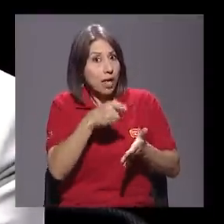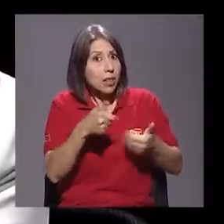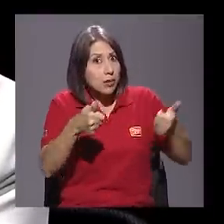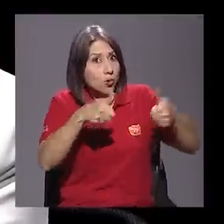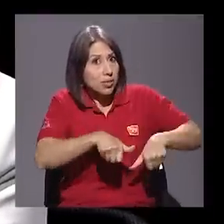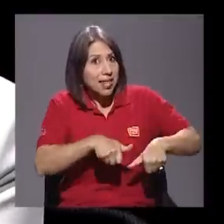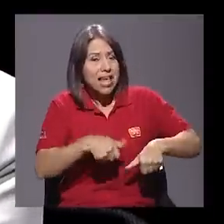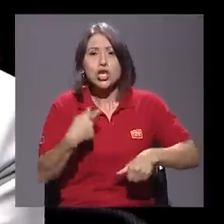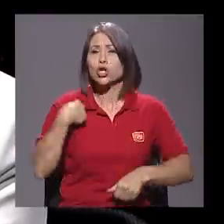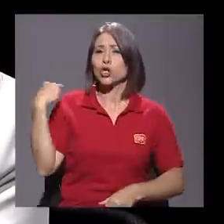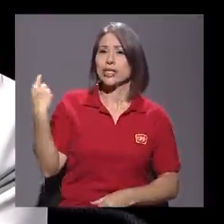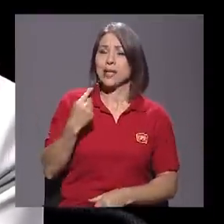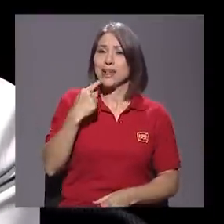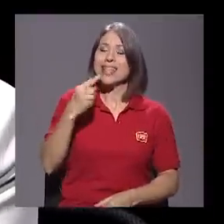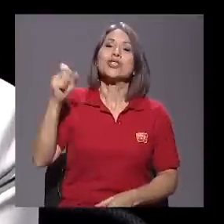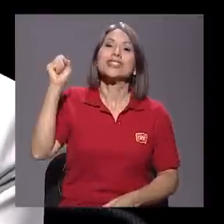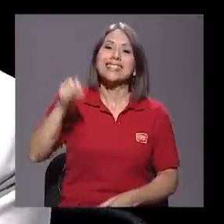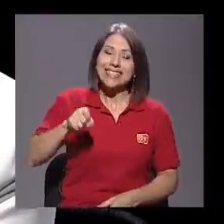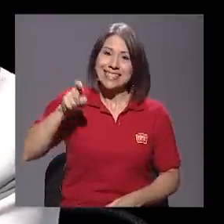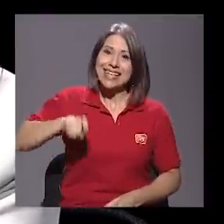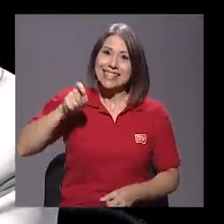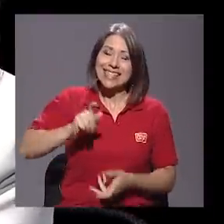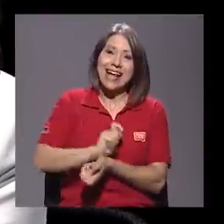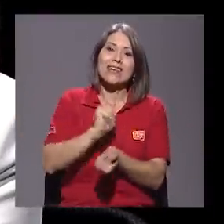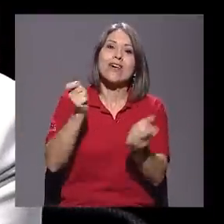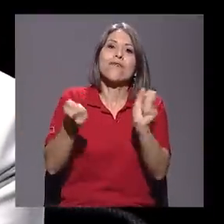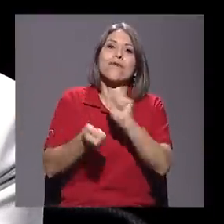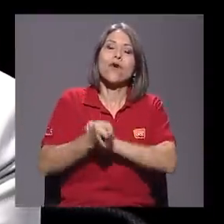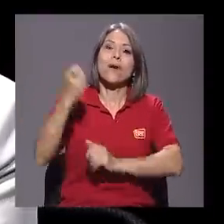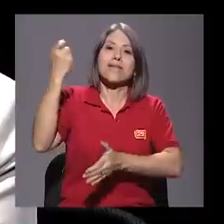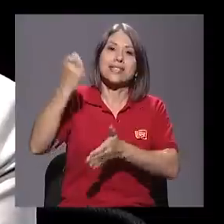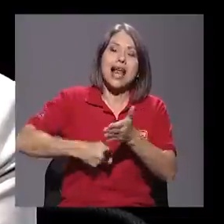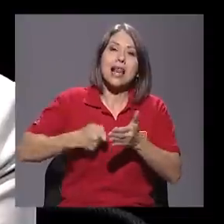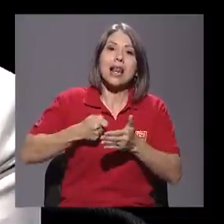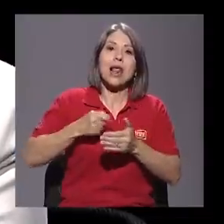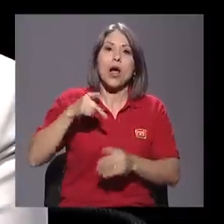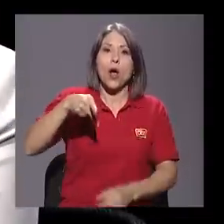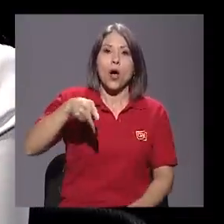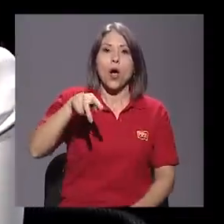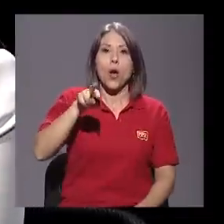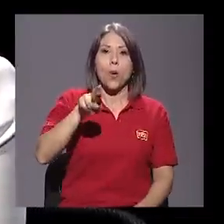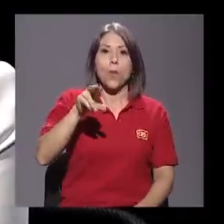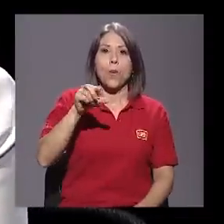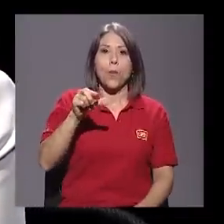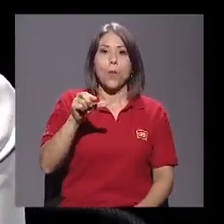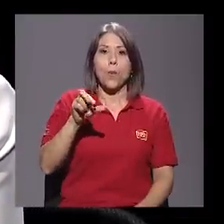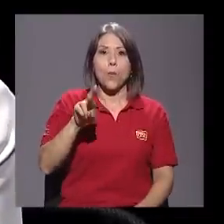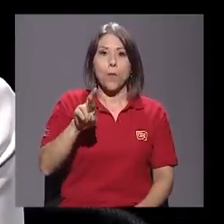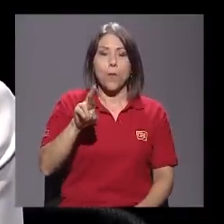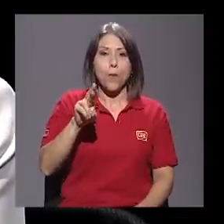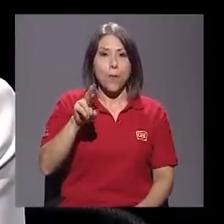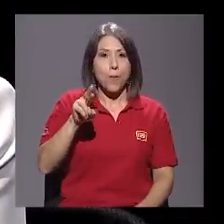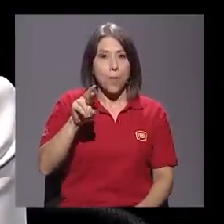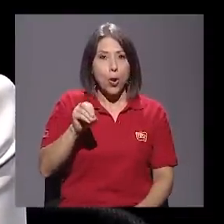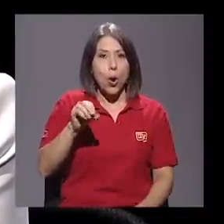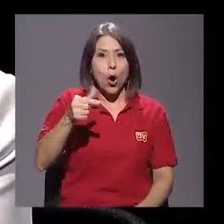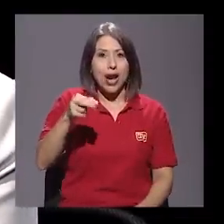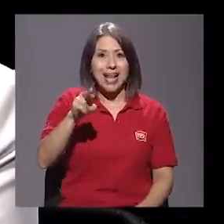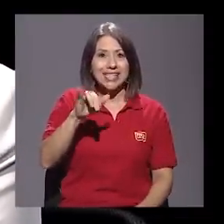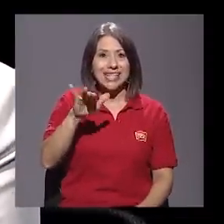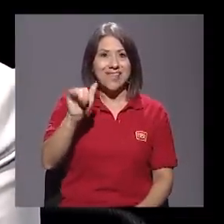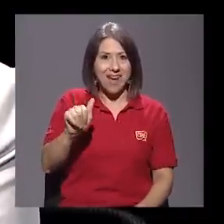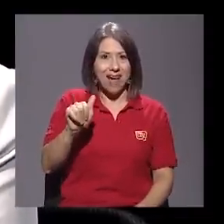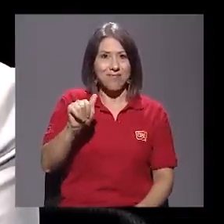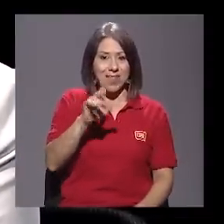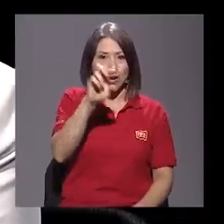necesita una reforma fiscal progresiva en Costa Rica y esa última palabra es la clave. cuál reforma fiscal era la que se necesitaba y